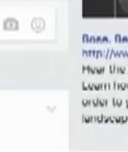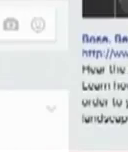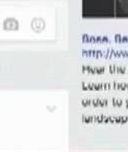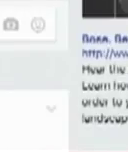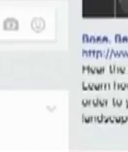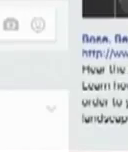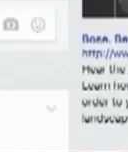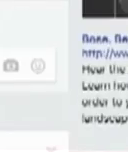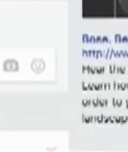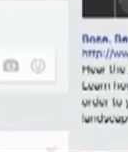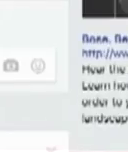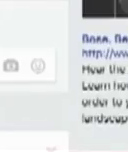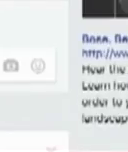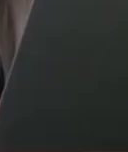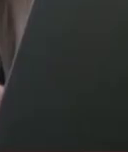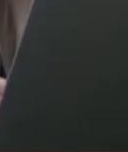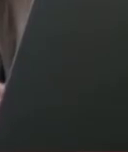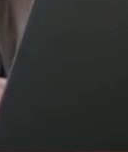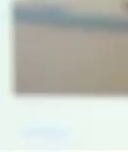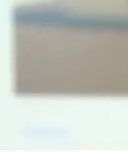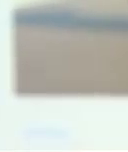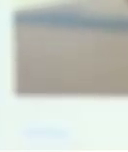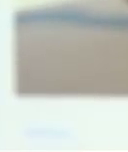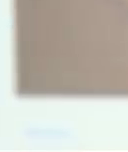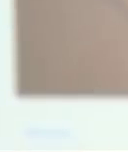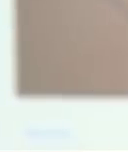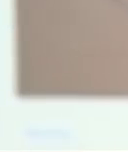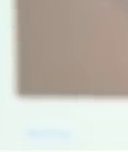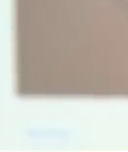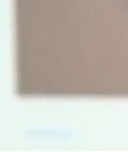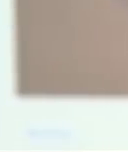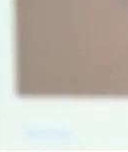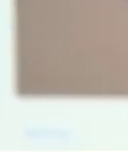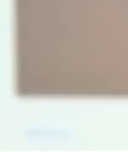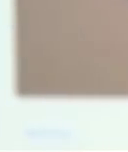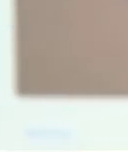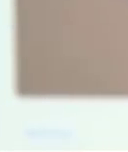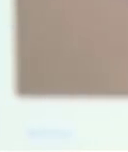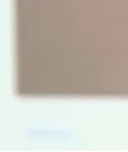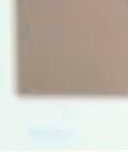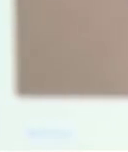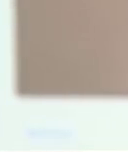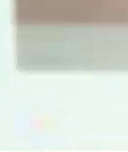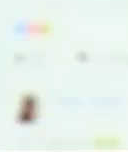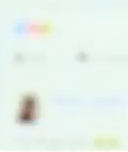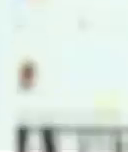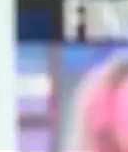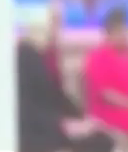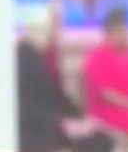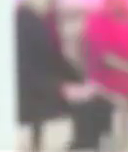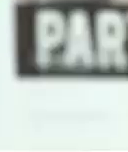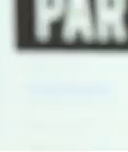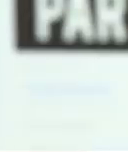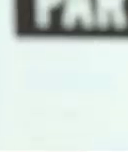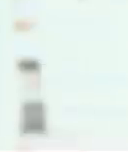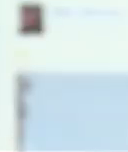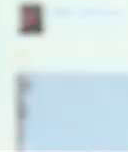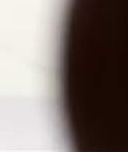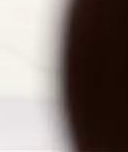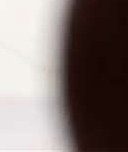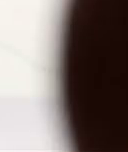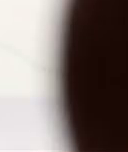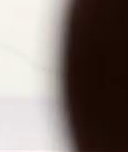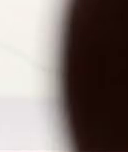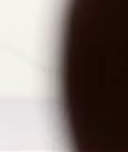las plataformas, es decir, tanto a Facebook como Twitter, Google, etcétera, la cual permitirá aplicar una